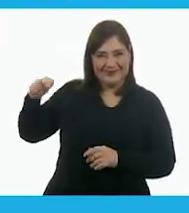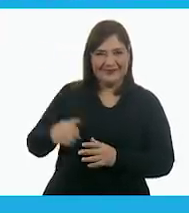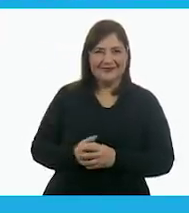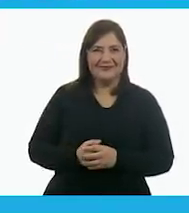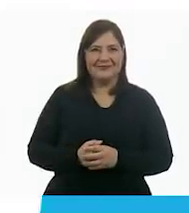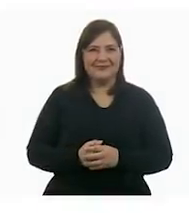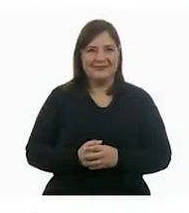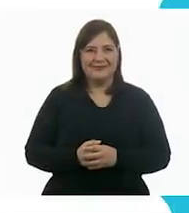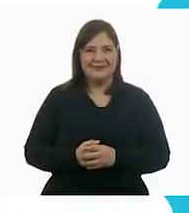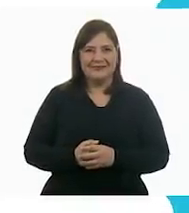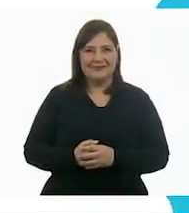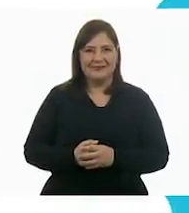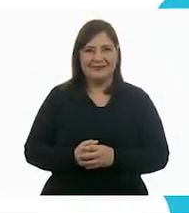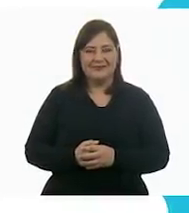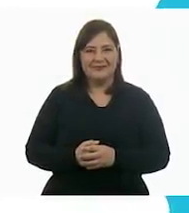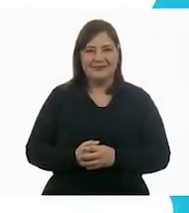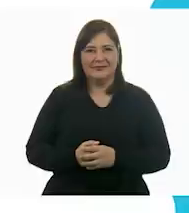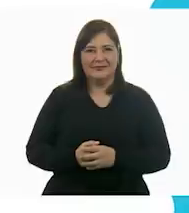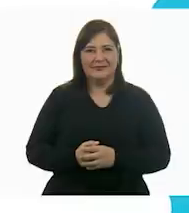conaliteg.cep.gob.mx.